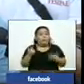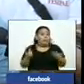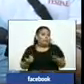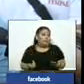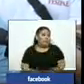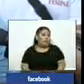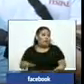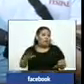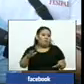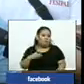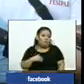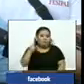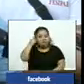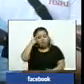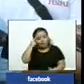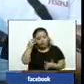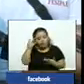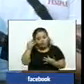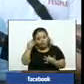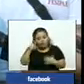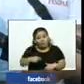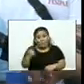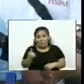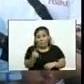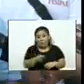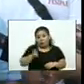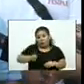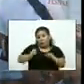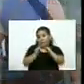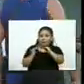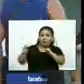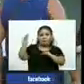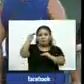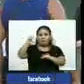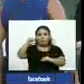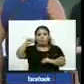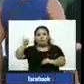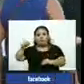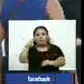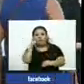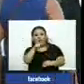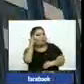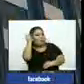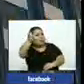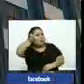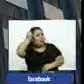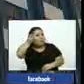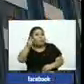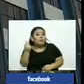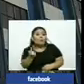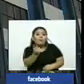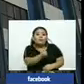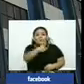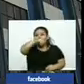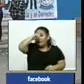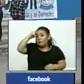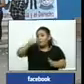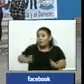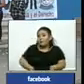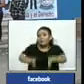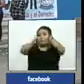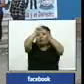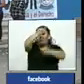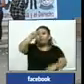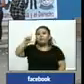tuvimos falsas esperanzas con estos magistrados de la Corte de Cuentas. Es la valoración que hacen los empleados de la Corte de Cuentas de la